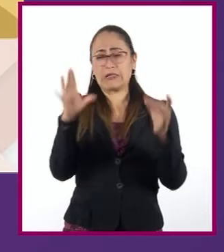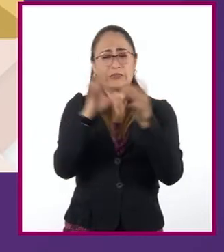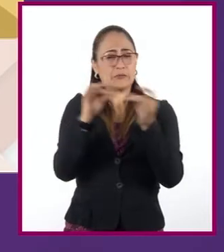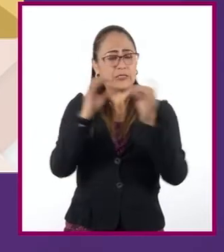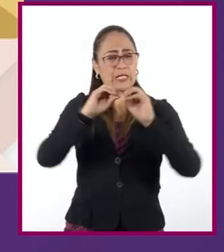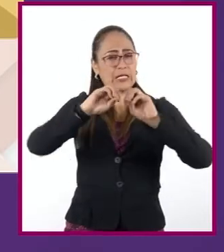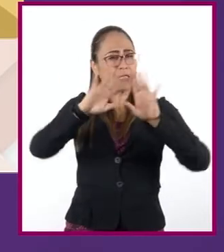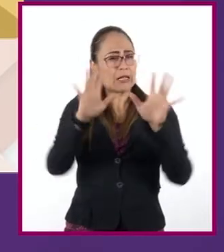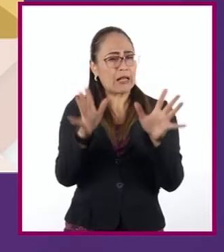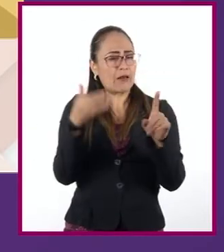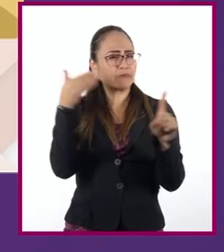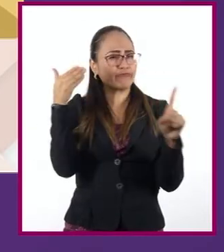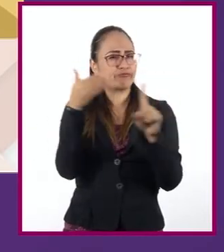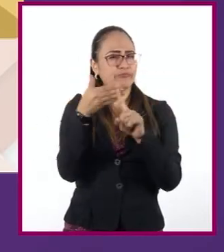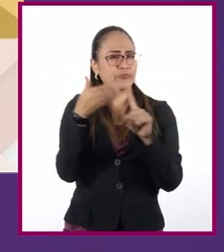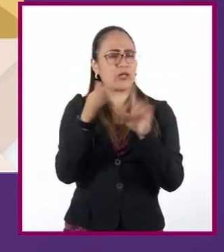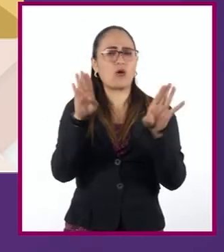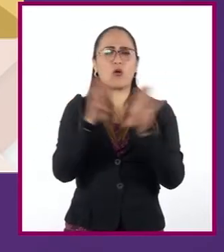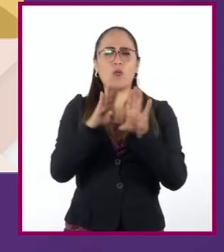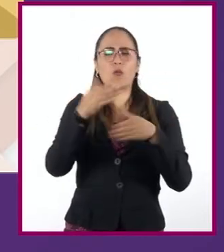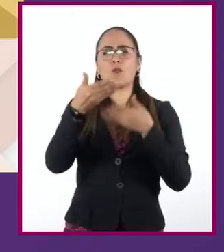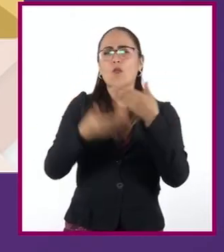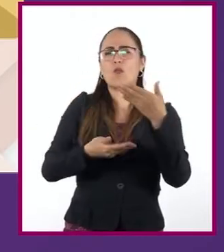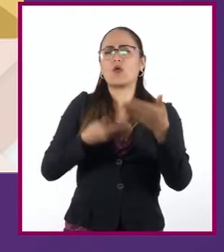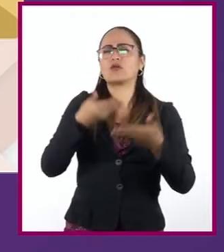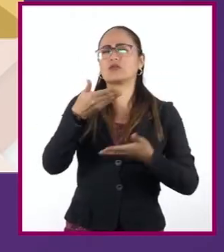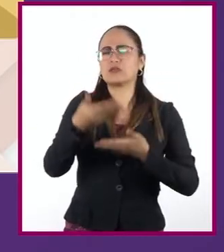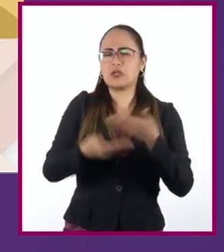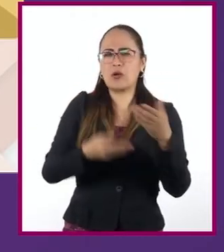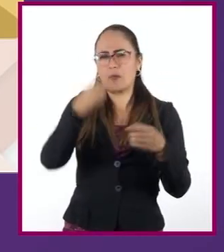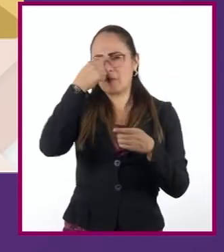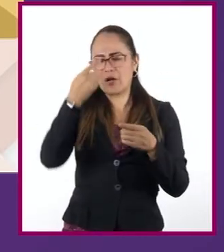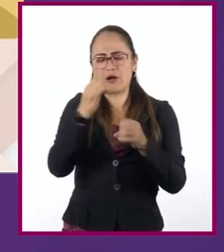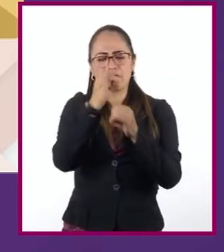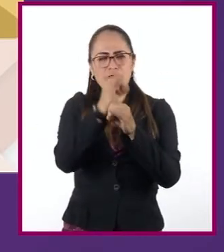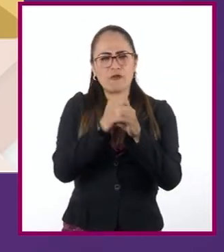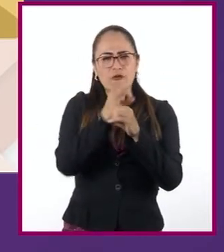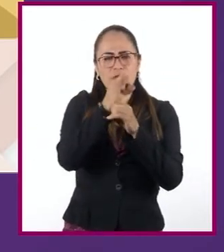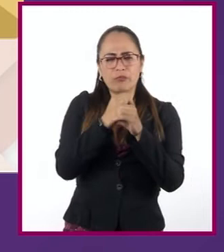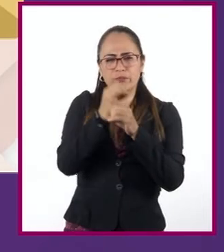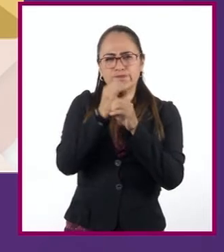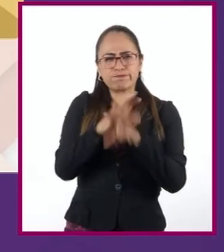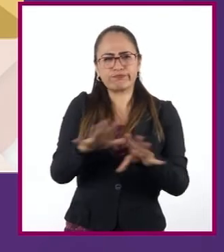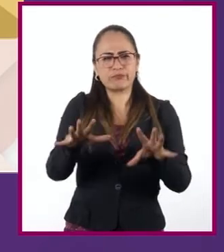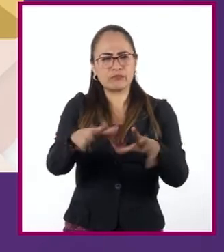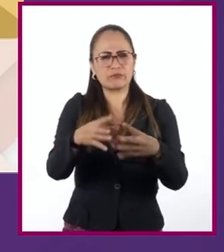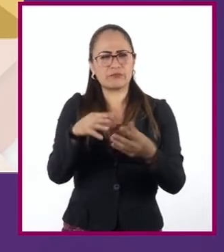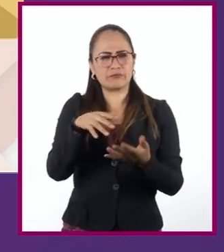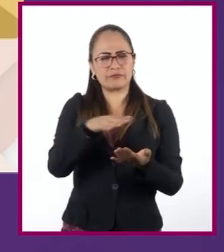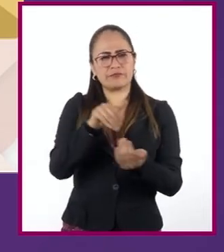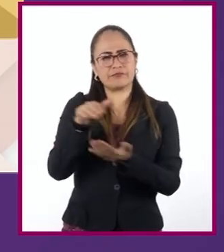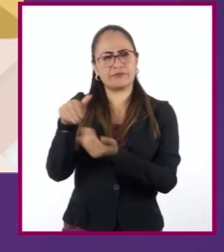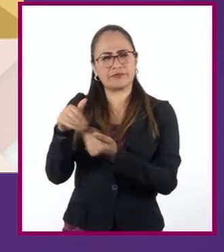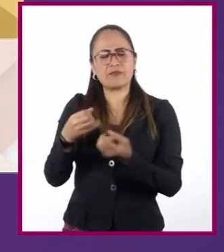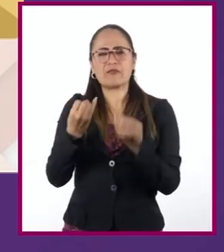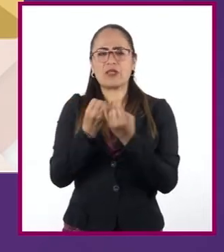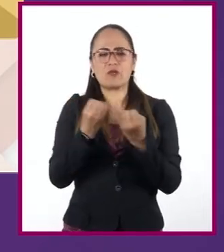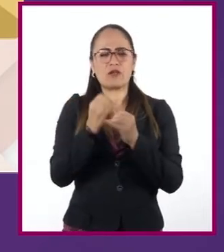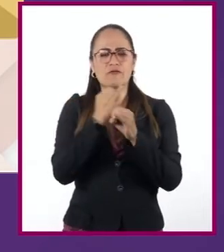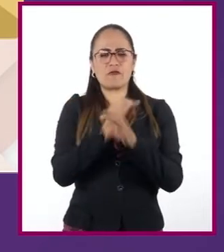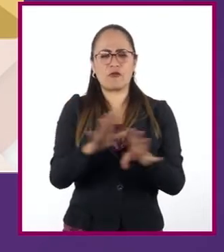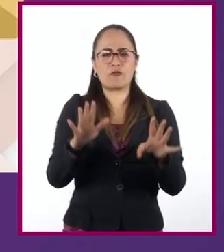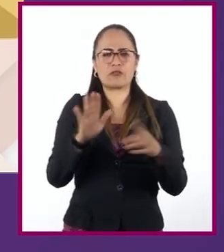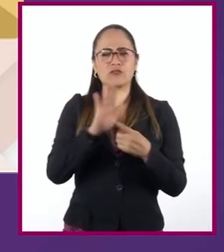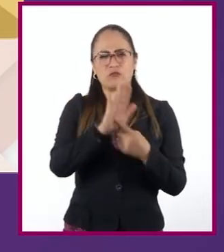y concisa el procedimiento que llevaron a cabo para recolectar la información. Presentación de los datos. Esta es